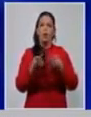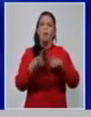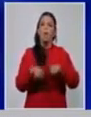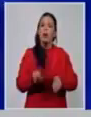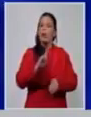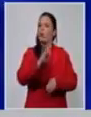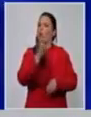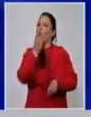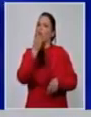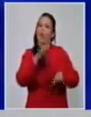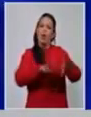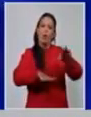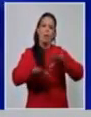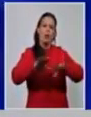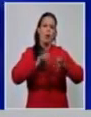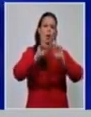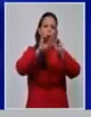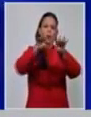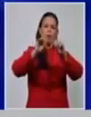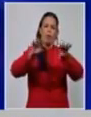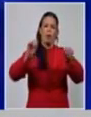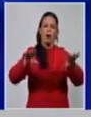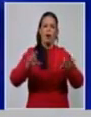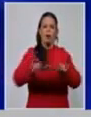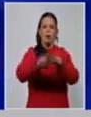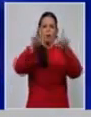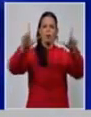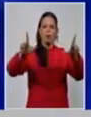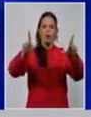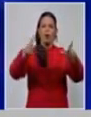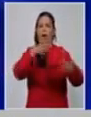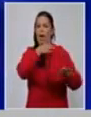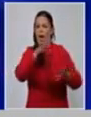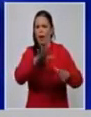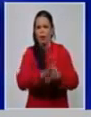para presentar, pero por ejemplo nosotros el día 4